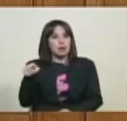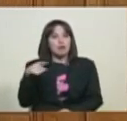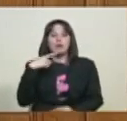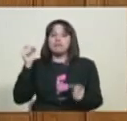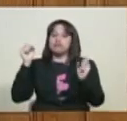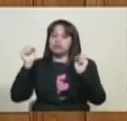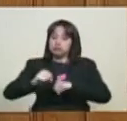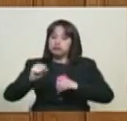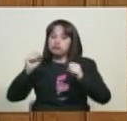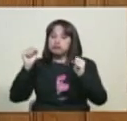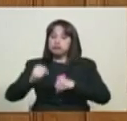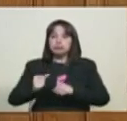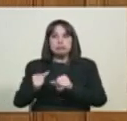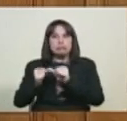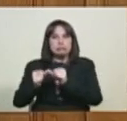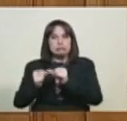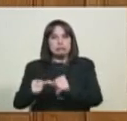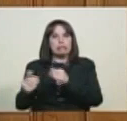a la oligarquía colombiana.